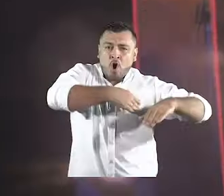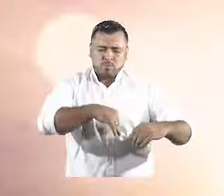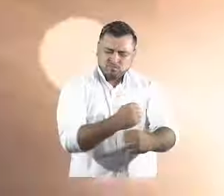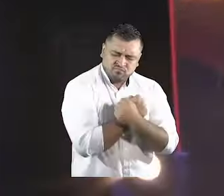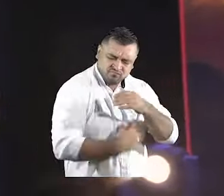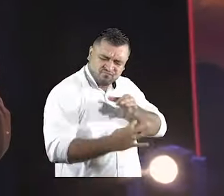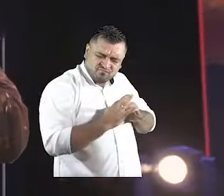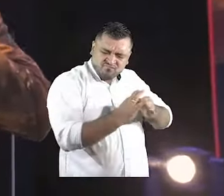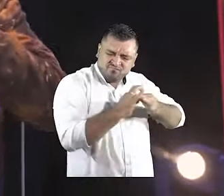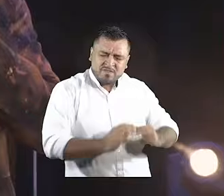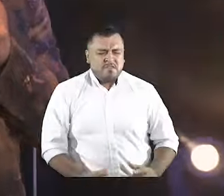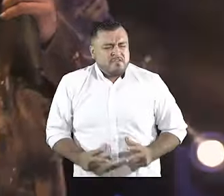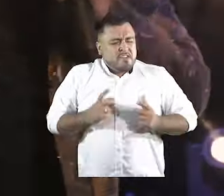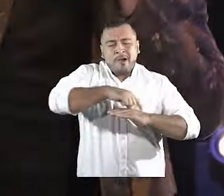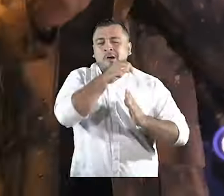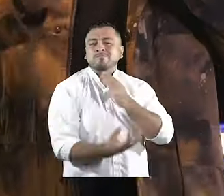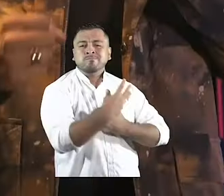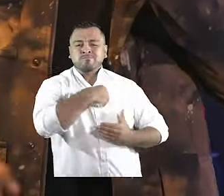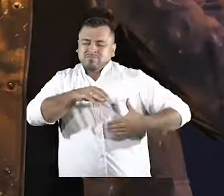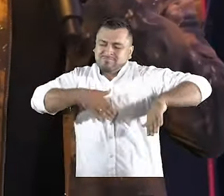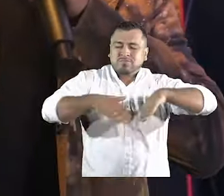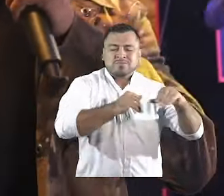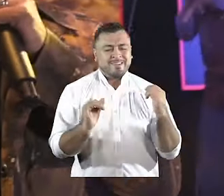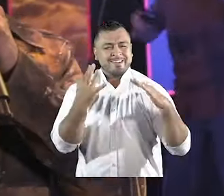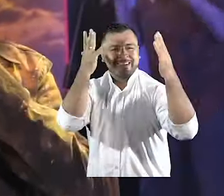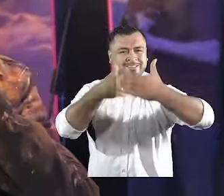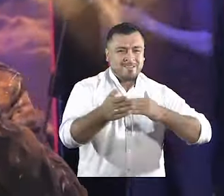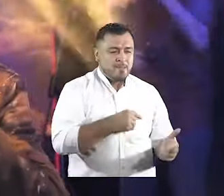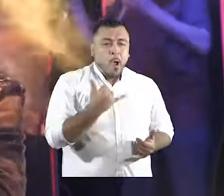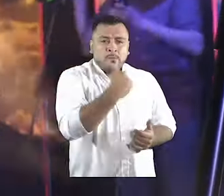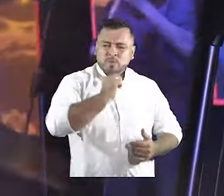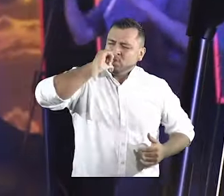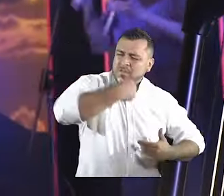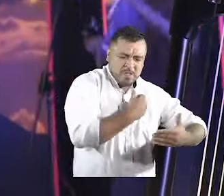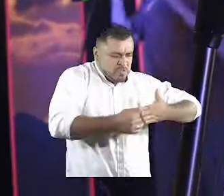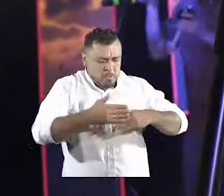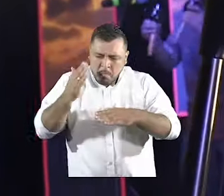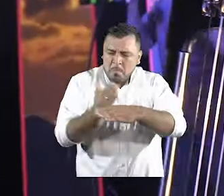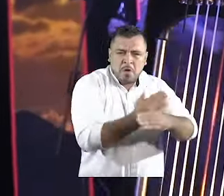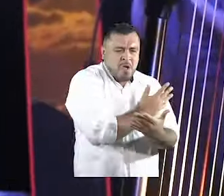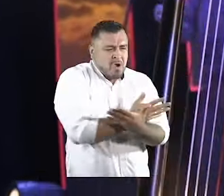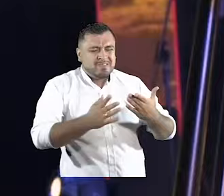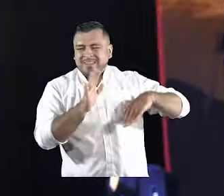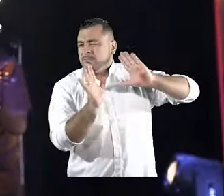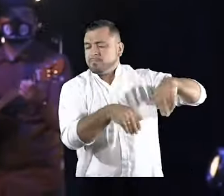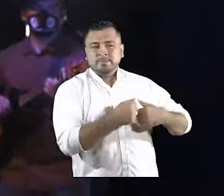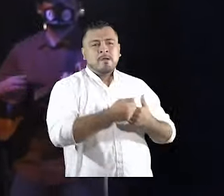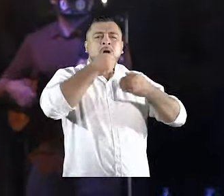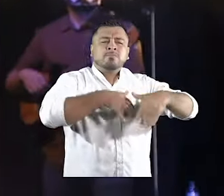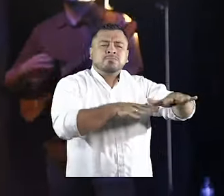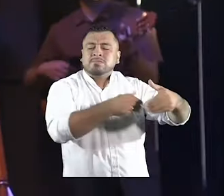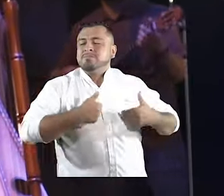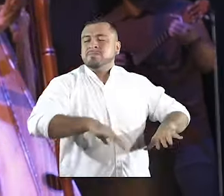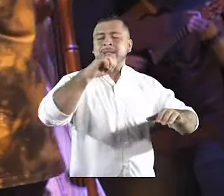bendito joropo. Por el vivo, por el sueño y por el hermosa peroco, en él yo cargo mis penas y a los problemas azoto y se lo suelto al Arauca